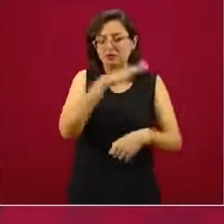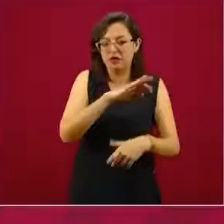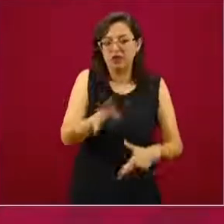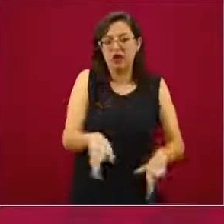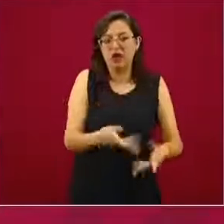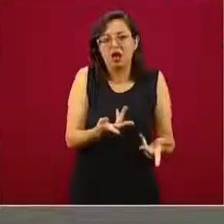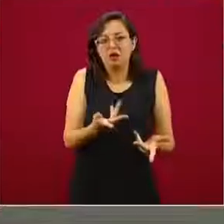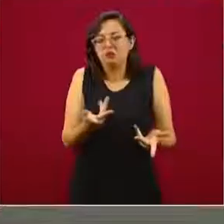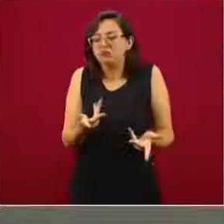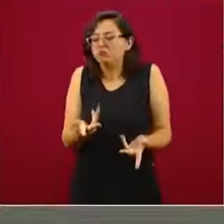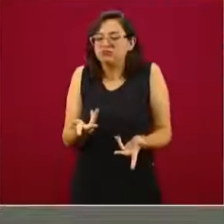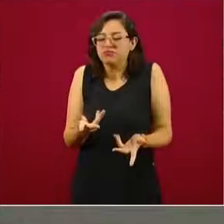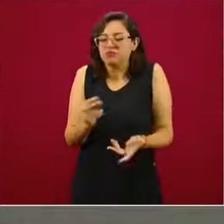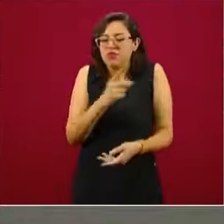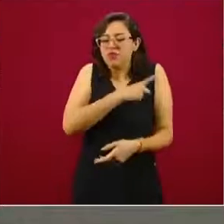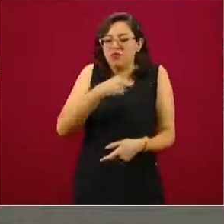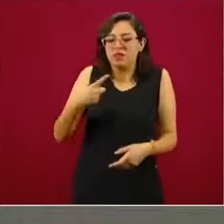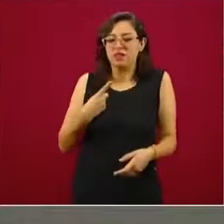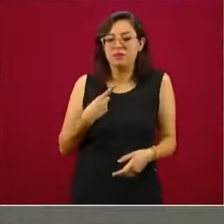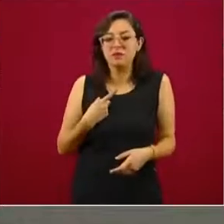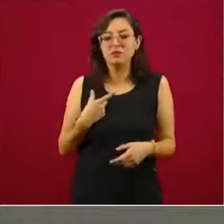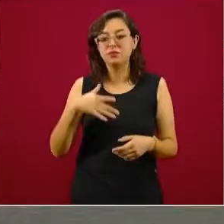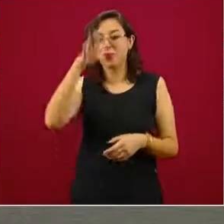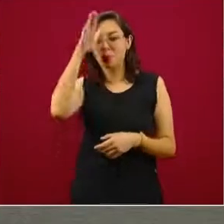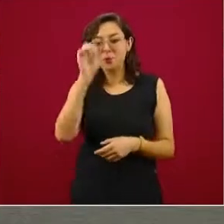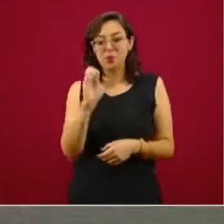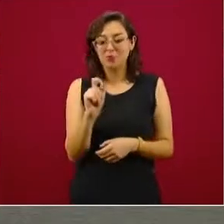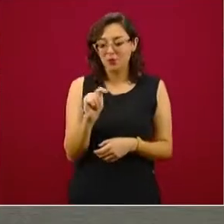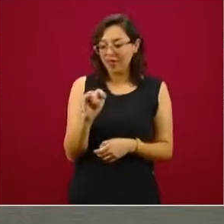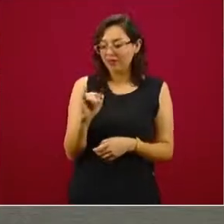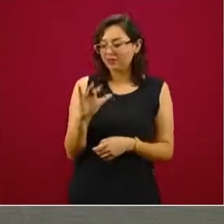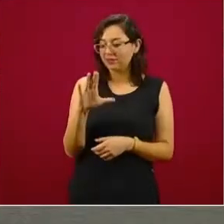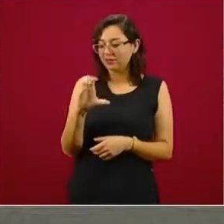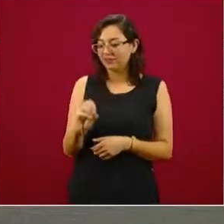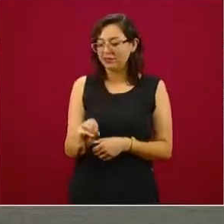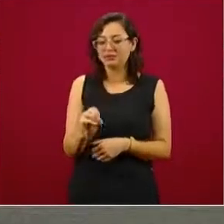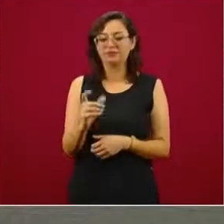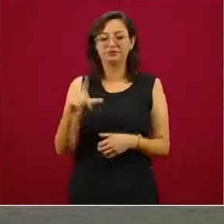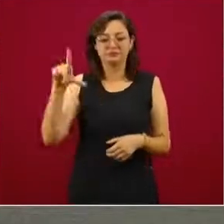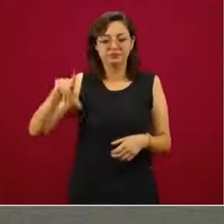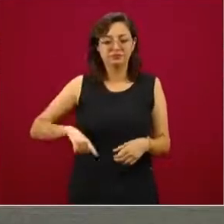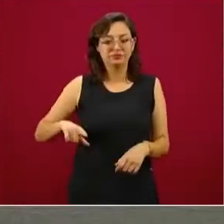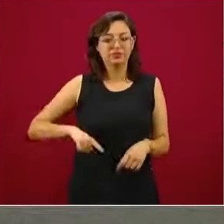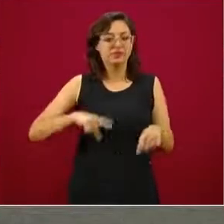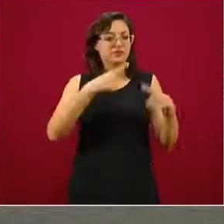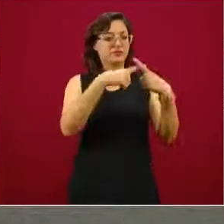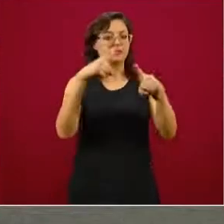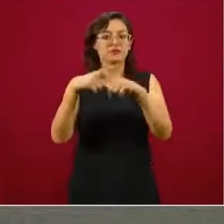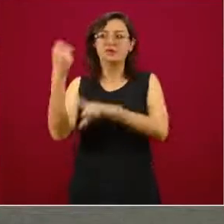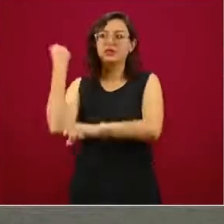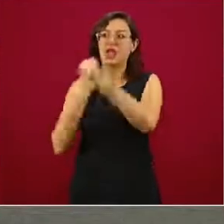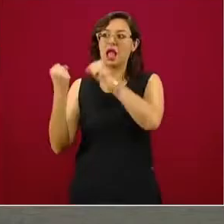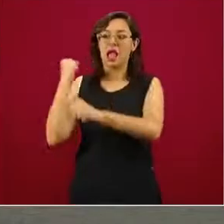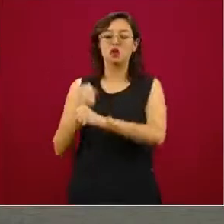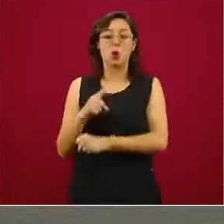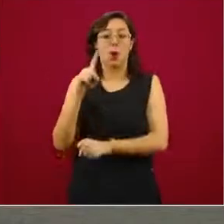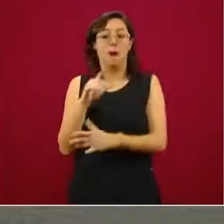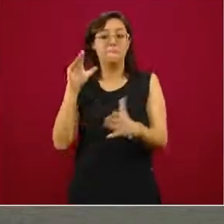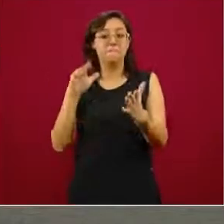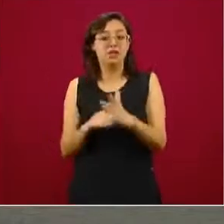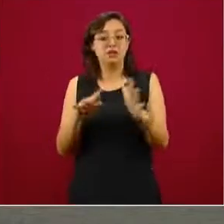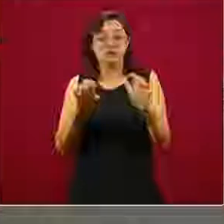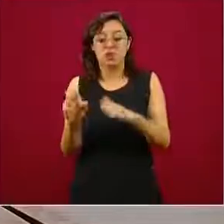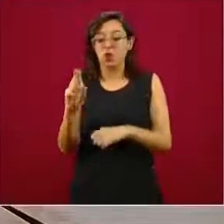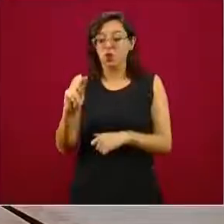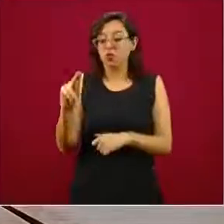acuerdo podríamos decir ético, es un compromiso ético de los distintos gobiernos. Desde 1981, los gobiernos